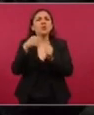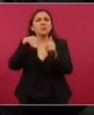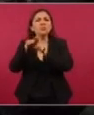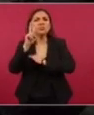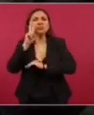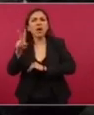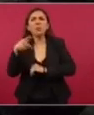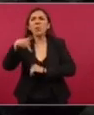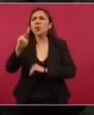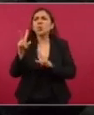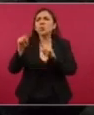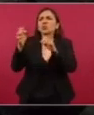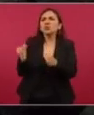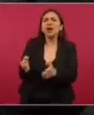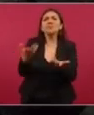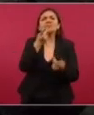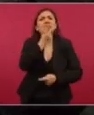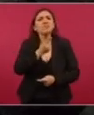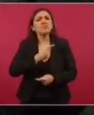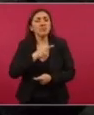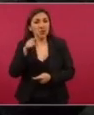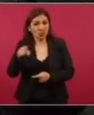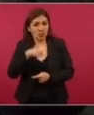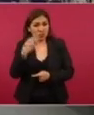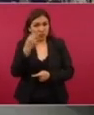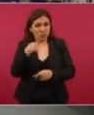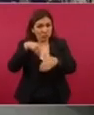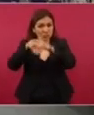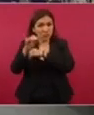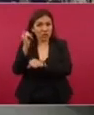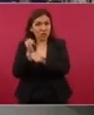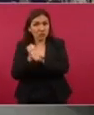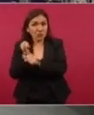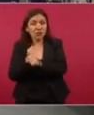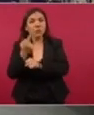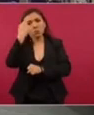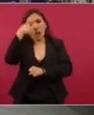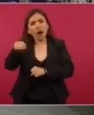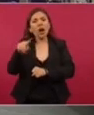no está, dígame. No, es que veníamos a hacer una inspección, dice, pues ahí nomás